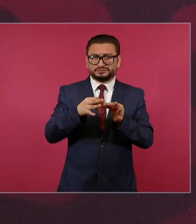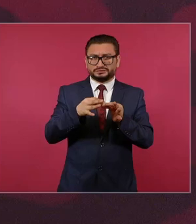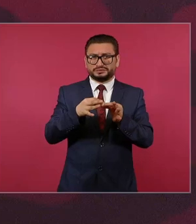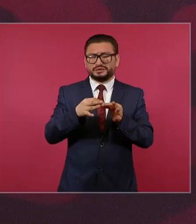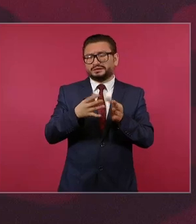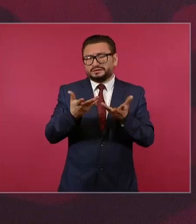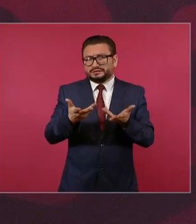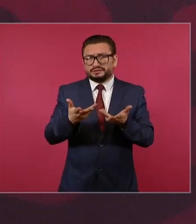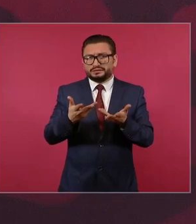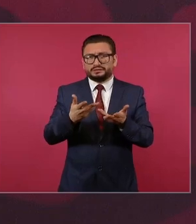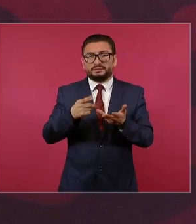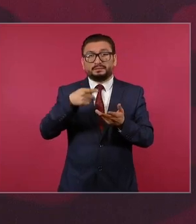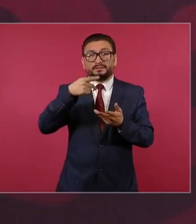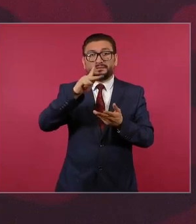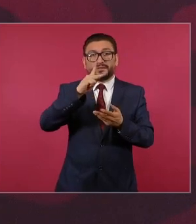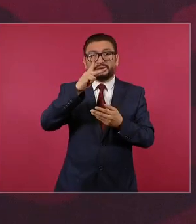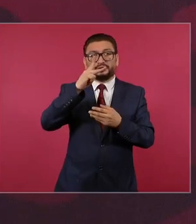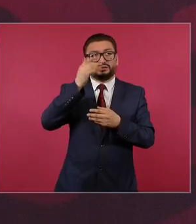lo que significó